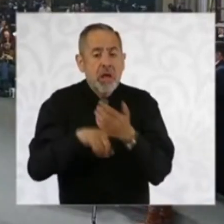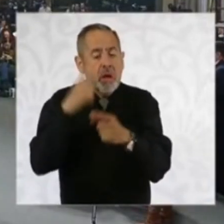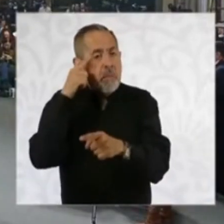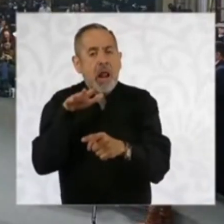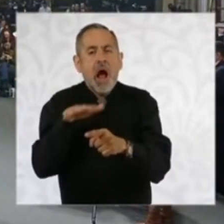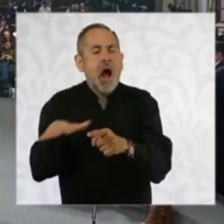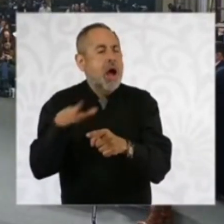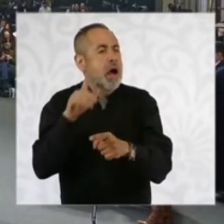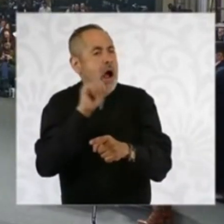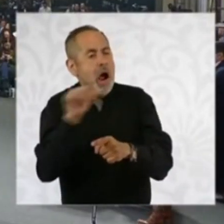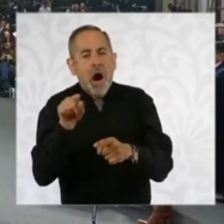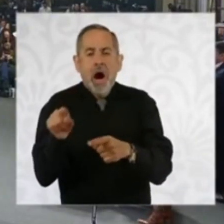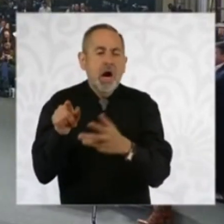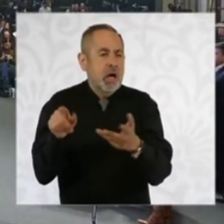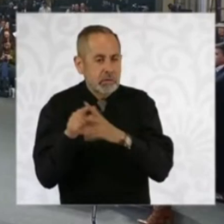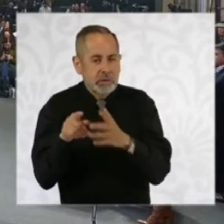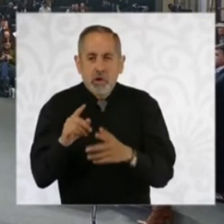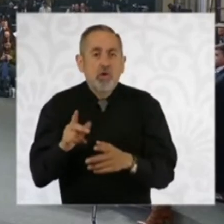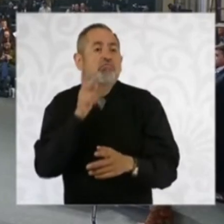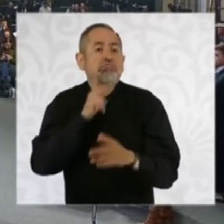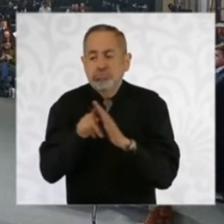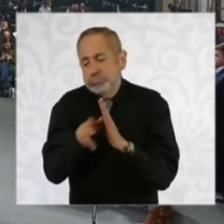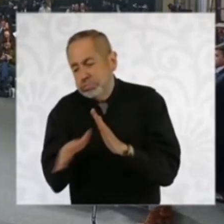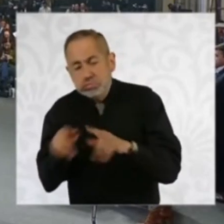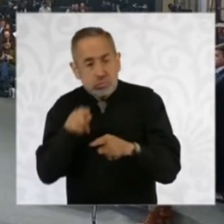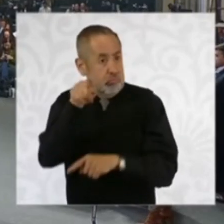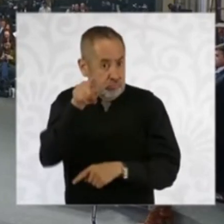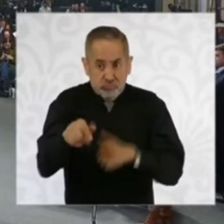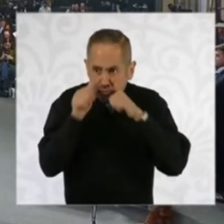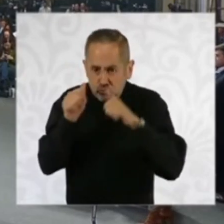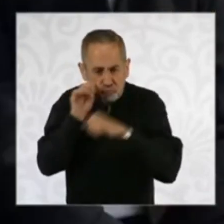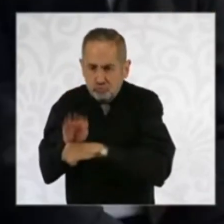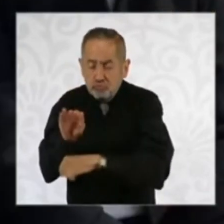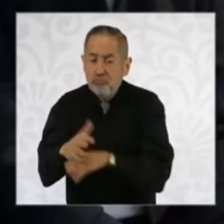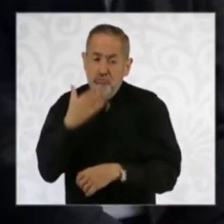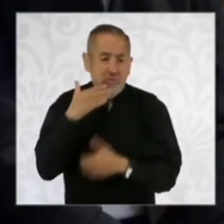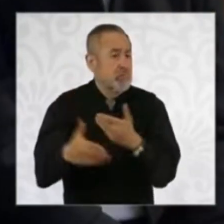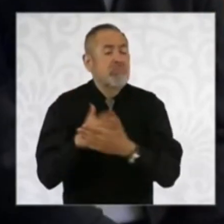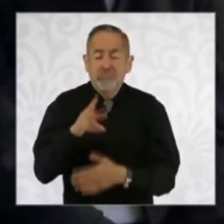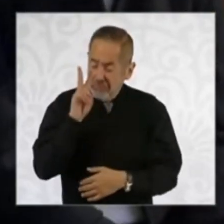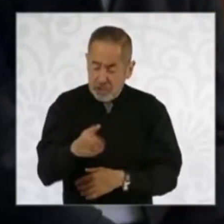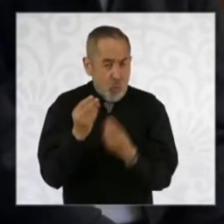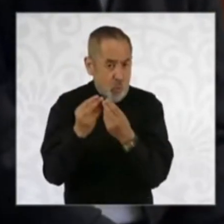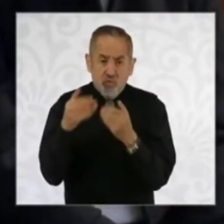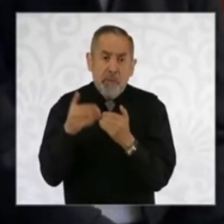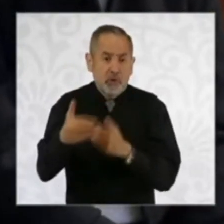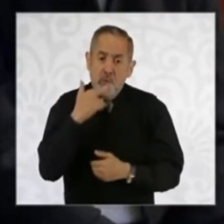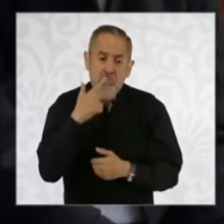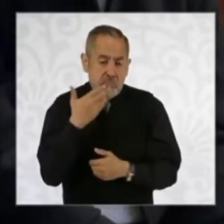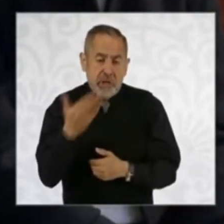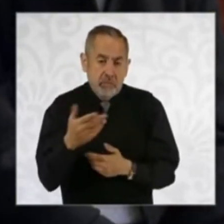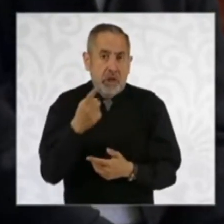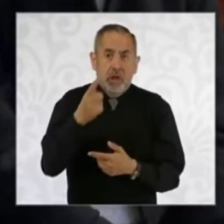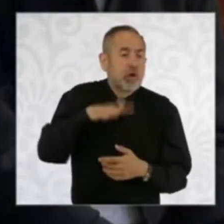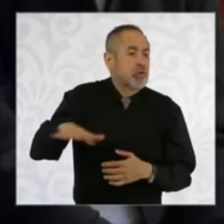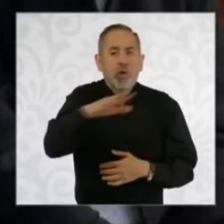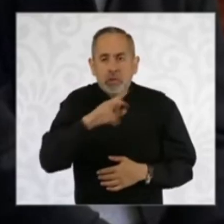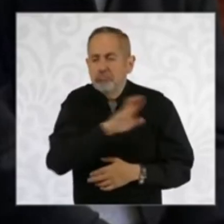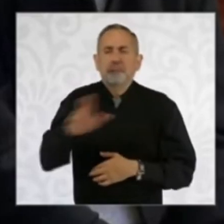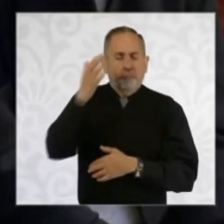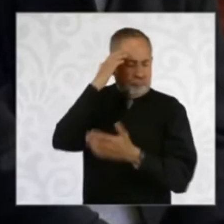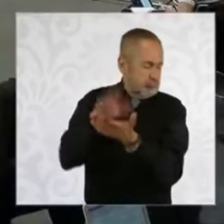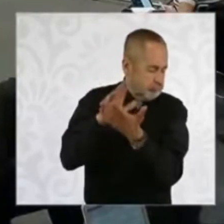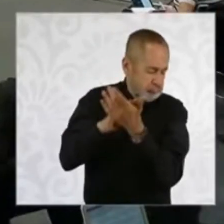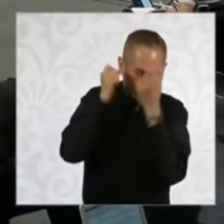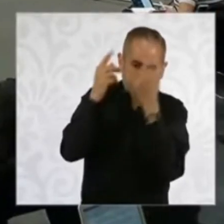las zonas que tenían cerca yacimientos y derrames. Sí, bastante se avanzó y pues eso el pueblo lo reconoce. Sí,